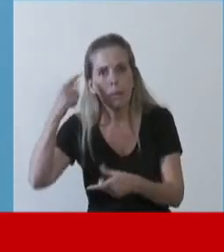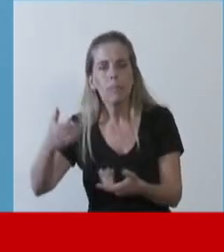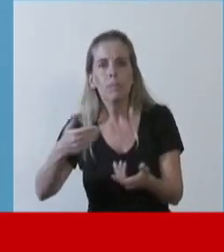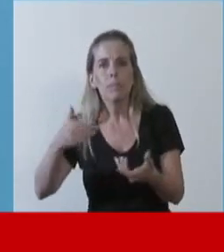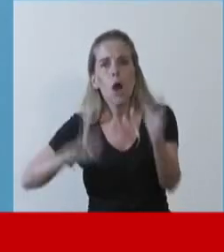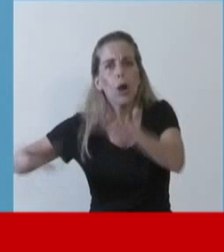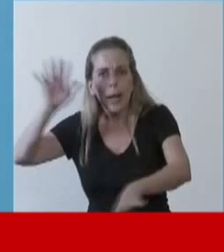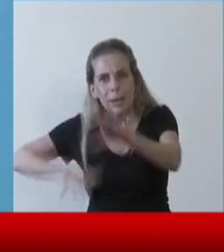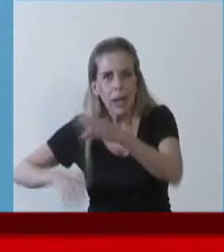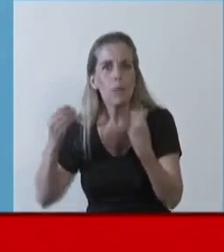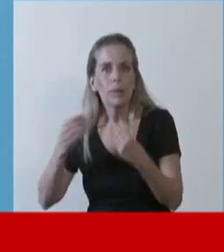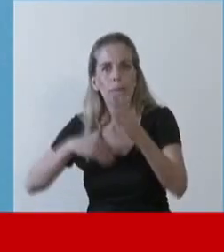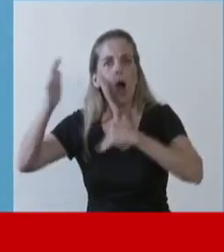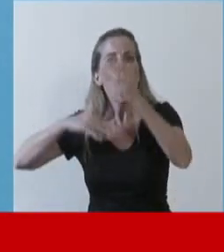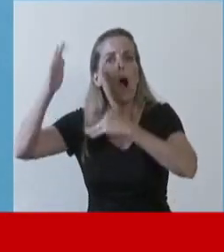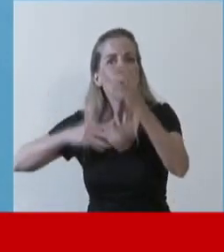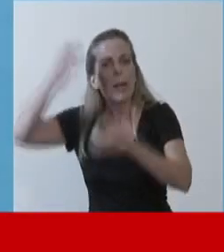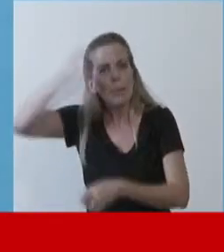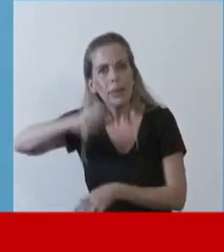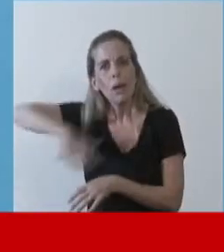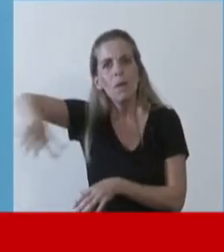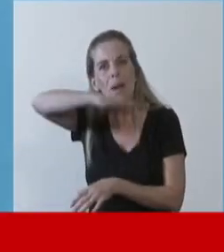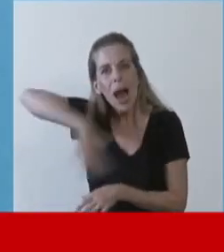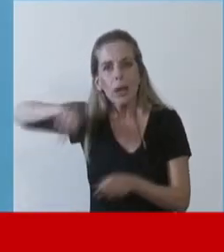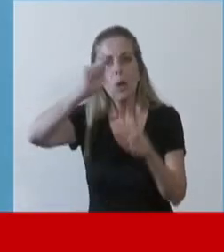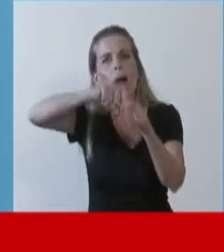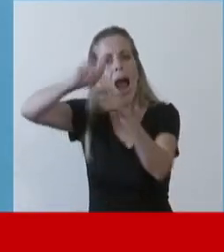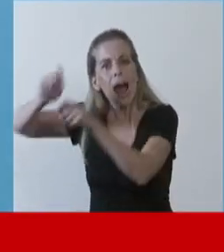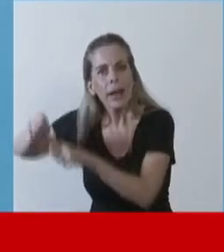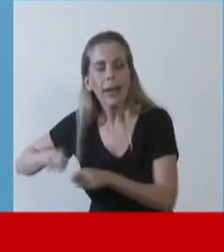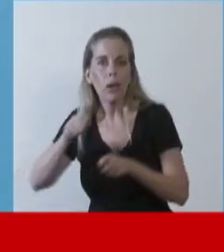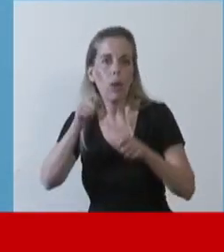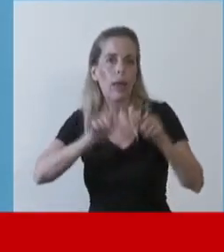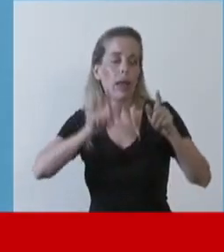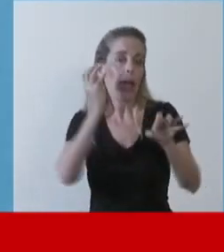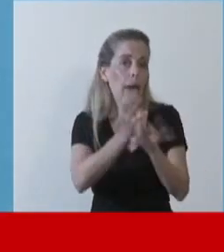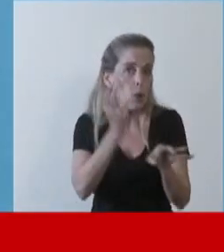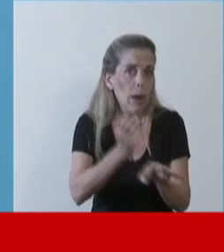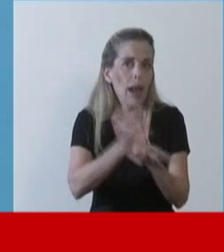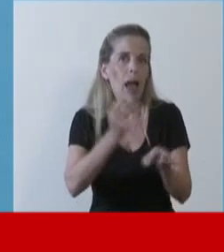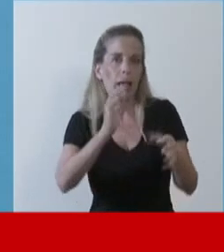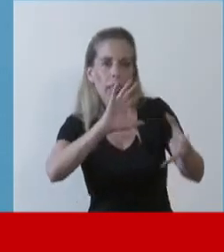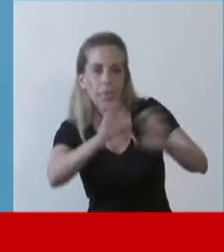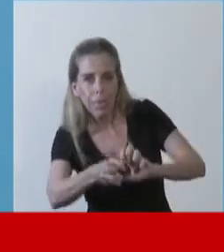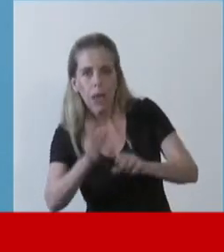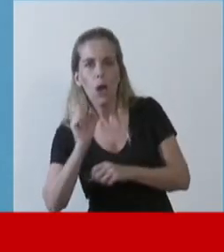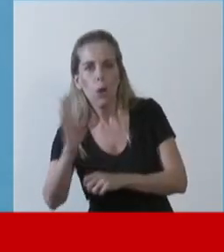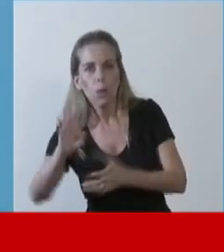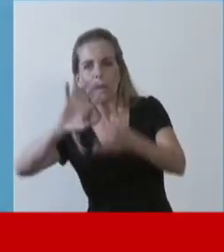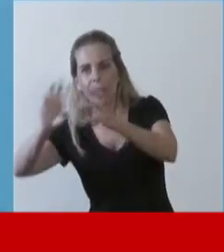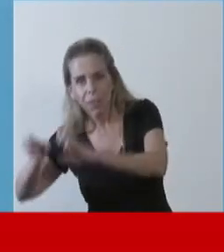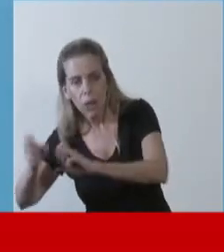infraestructura barriales. Obra de infraestructura barriales es arreglo o mejora de escuelas, de clubes o